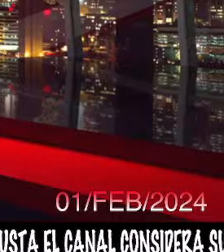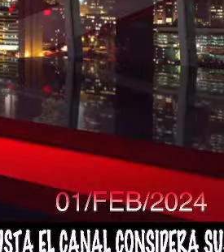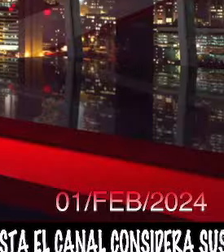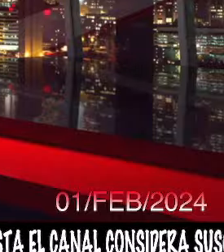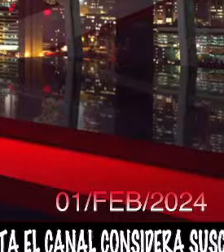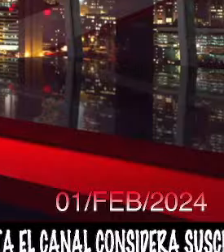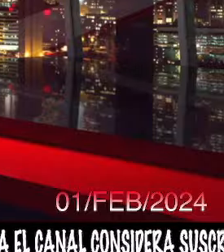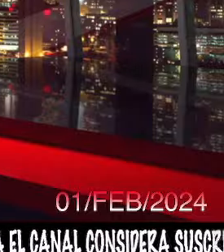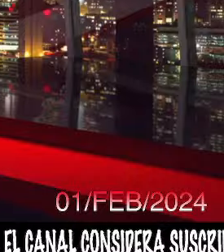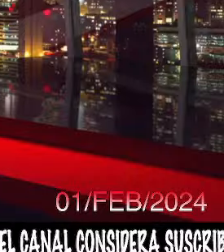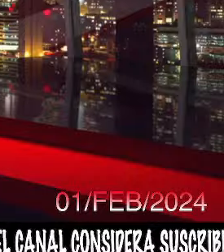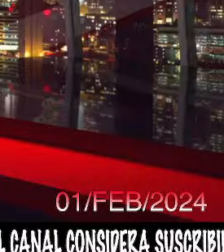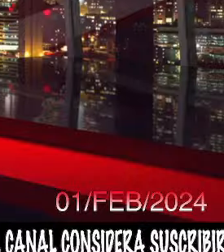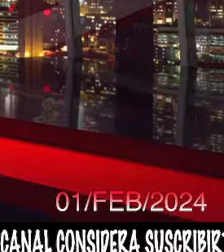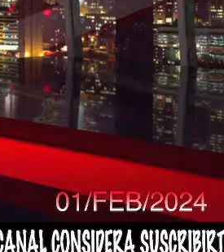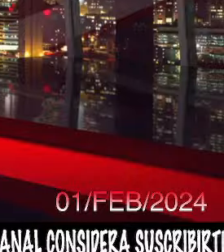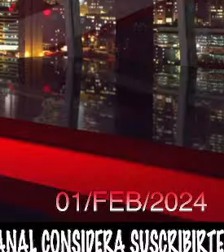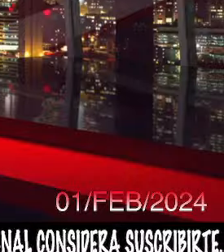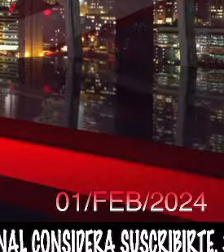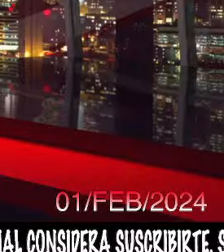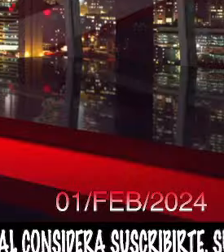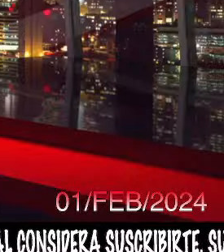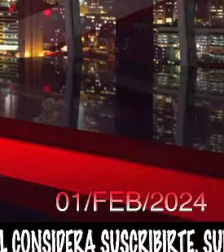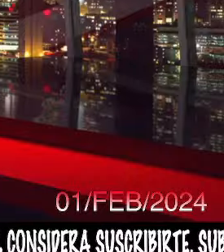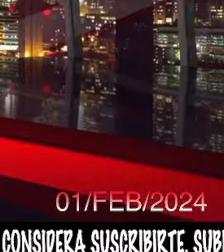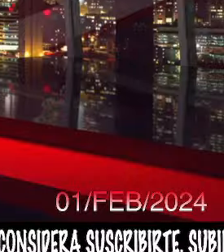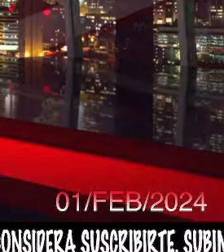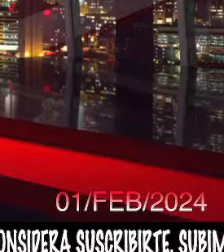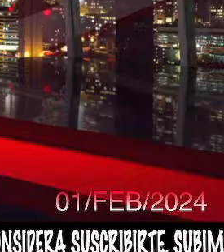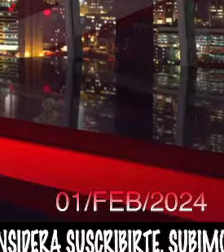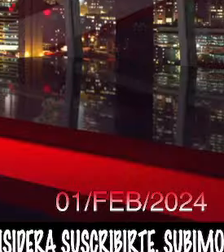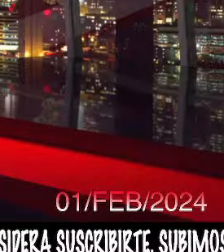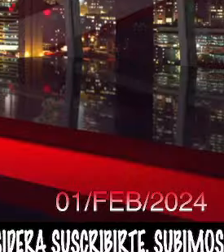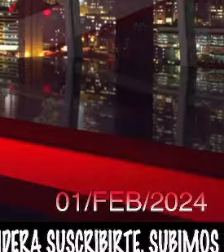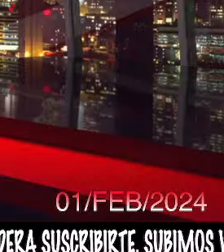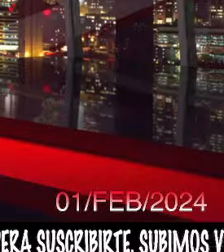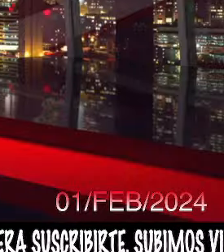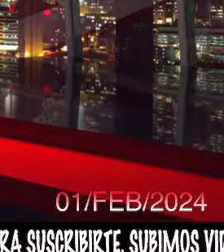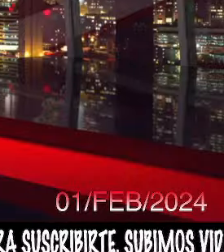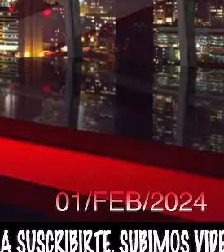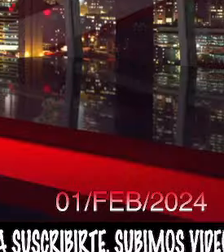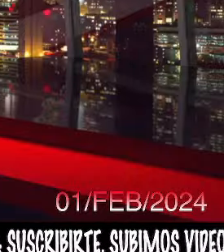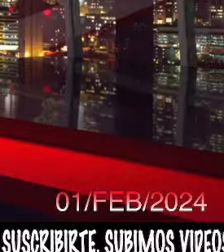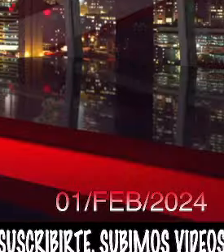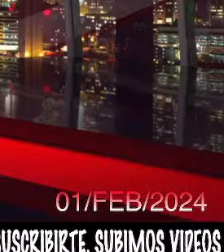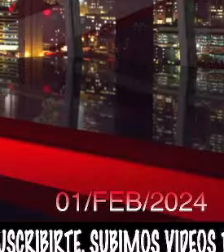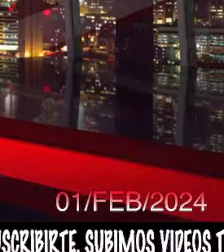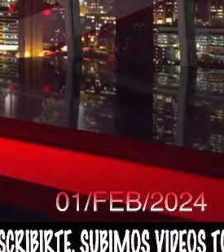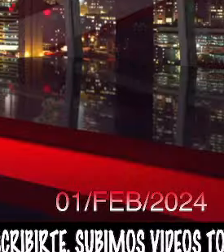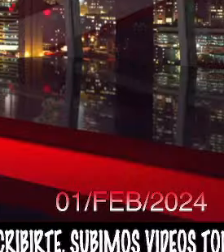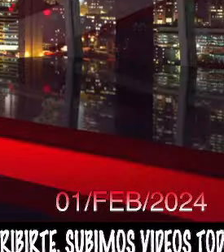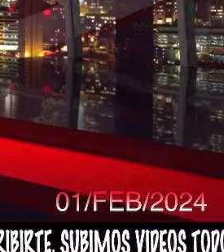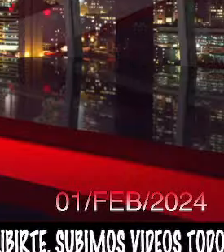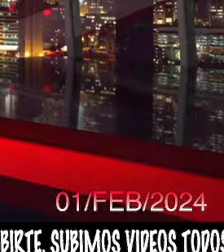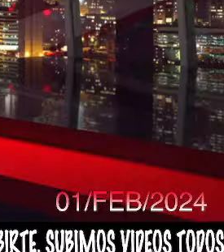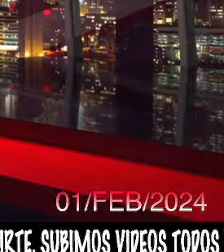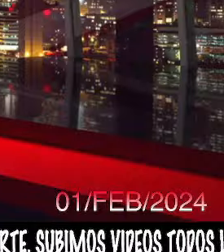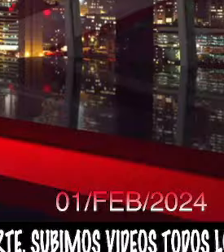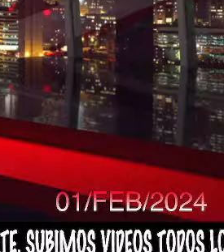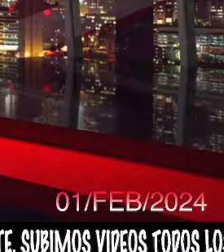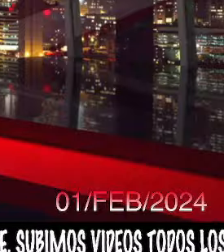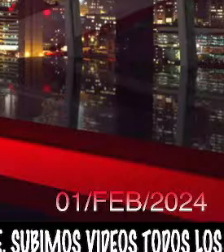discurso y después los panistas pues se burlan. Ahorita vamos a ver también cómo les dieron su medicina. Escuchemos.